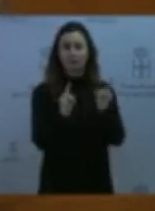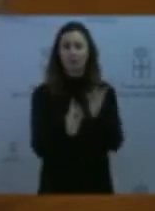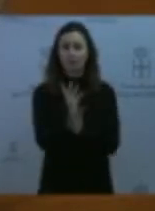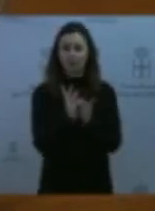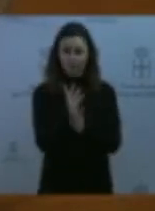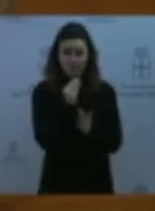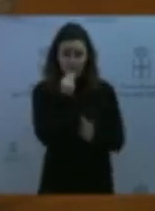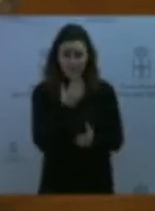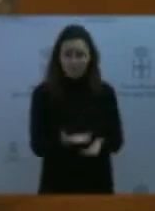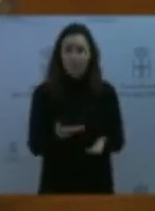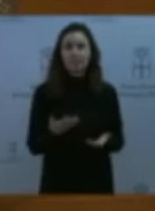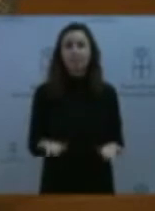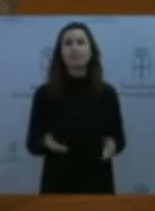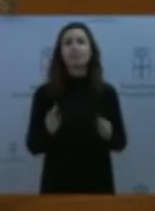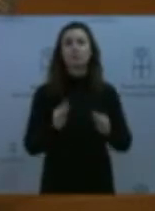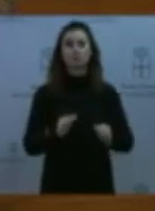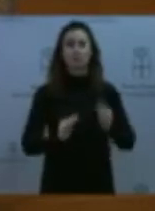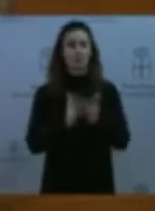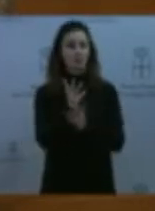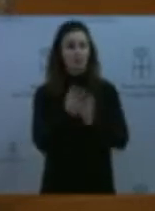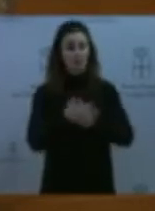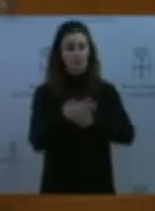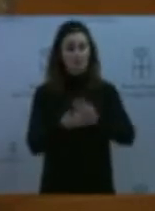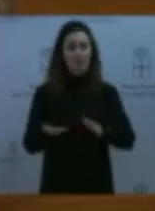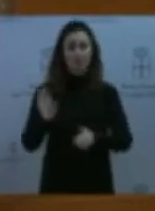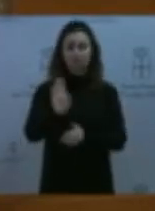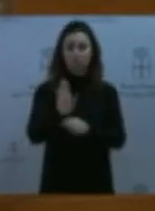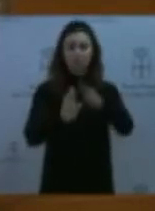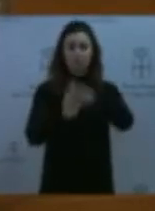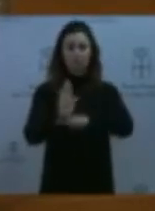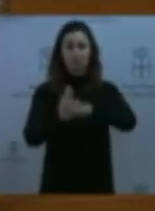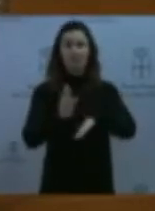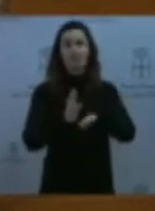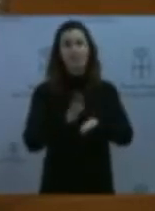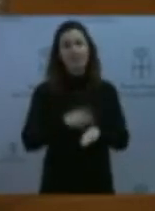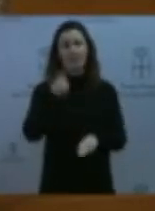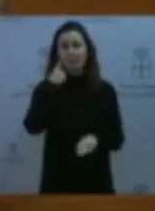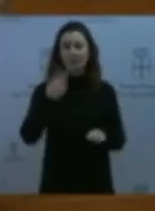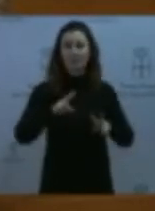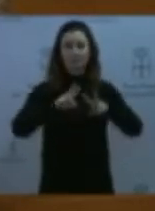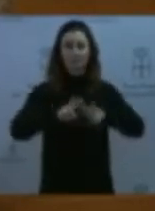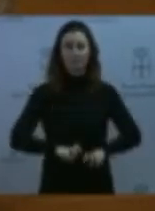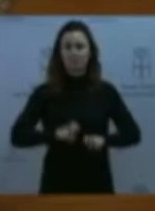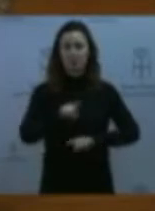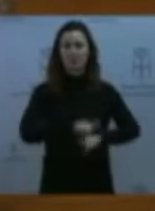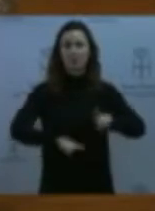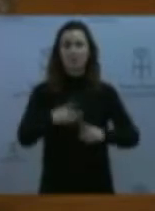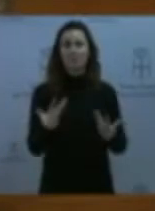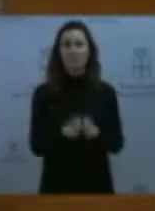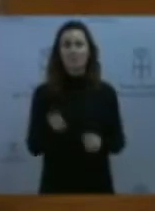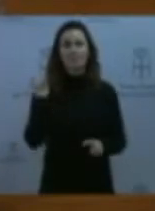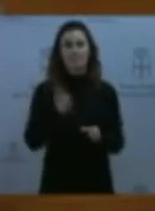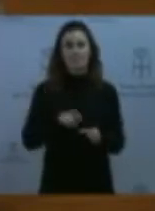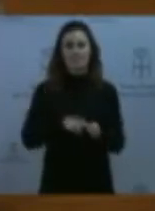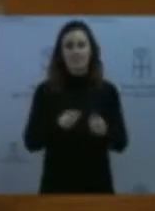habíamos propuesto nosotros para indagar en todos los problemas, con la participación de todos los sectores afectados, con una buena inversión